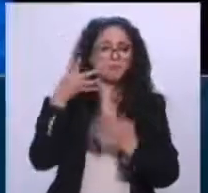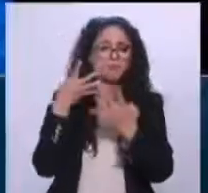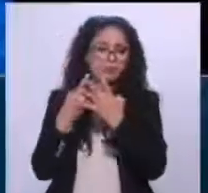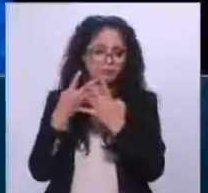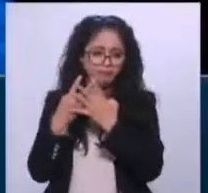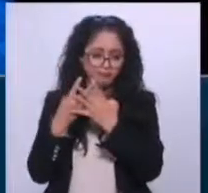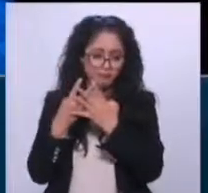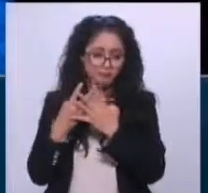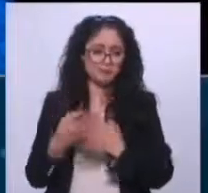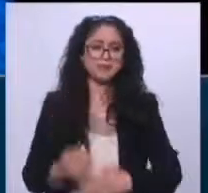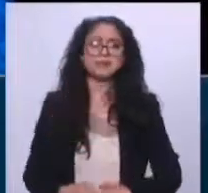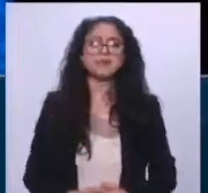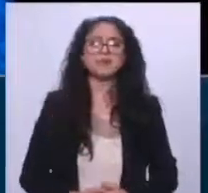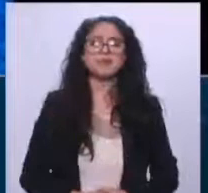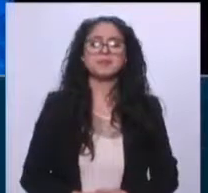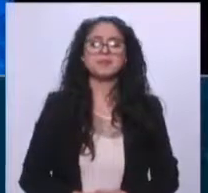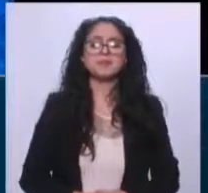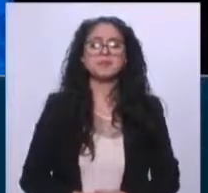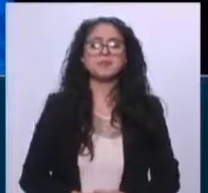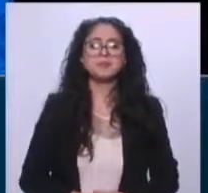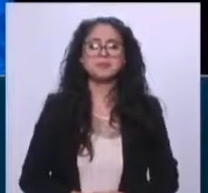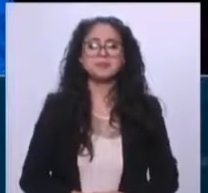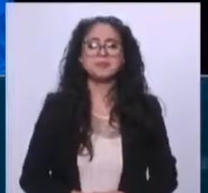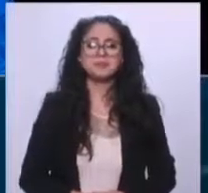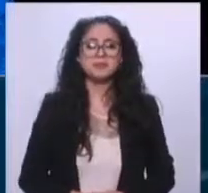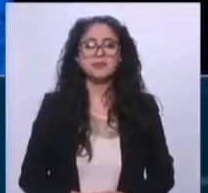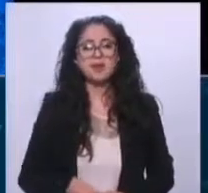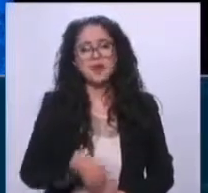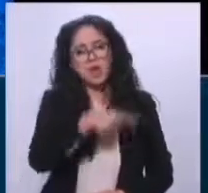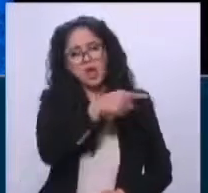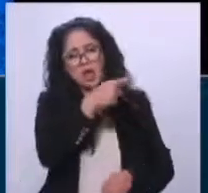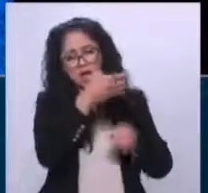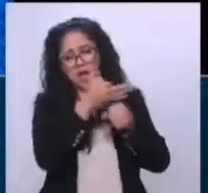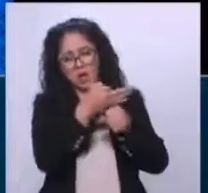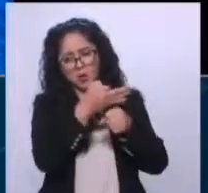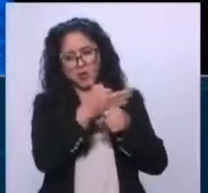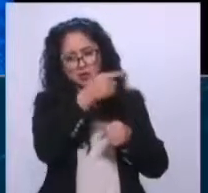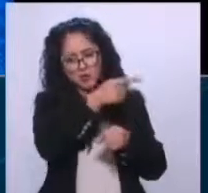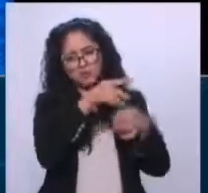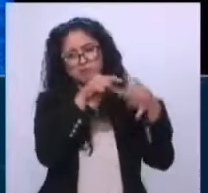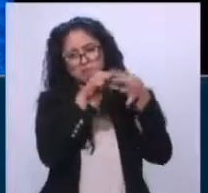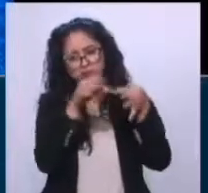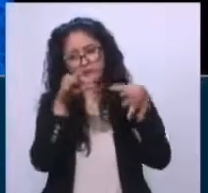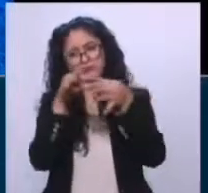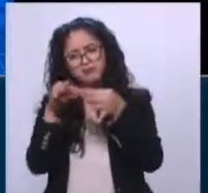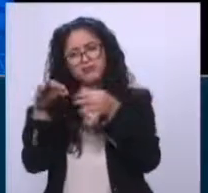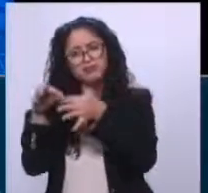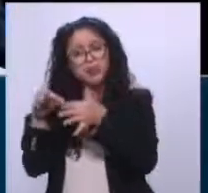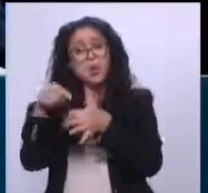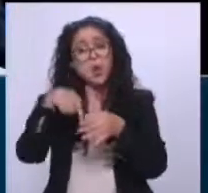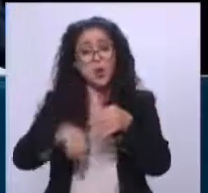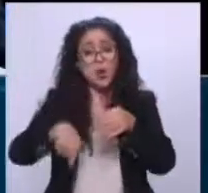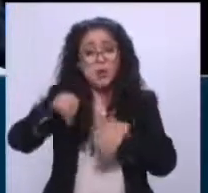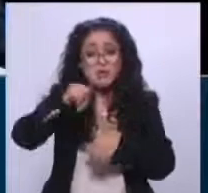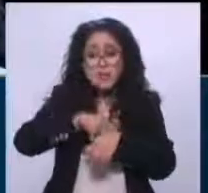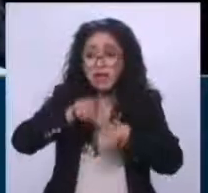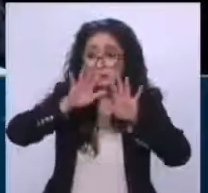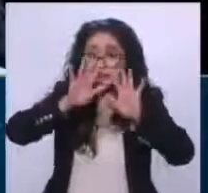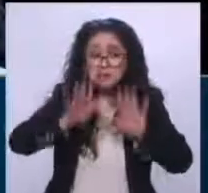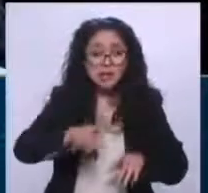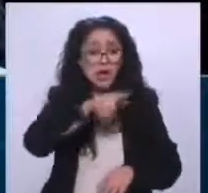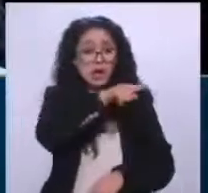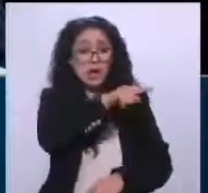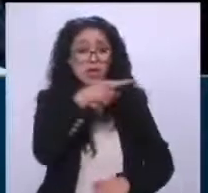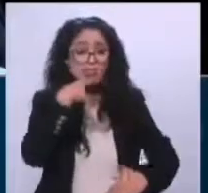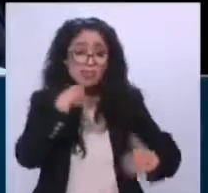eso, digamos, por lo que nos estás explicando del proceso, que hoy no se hace la acusación formal, sino que se